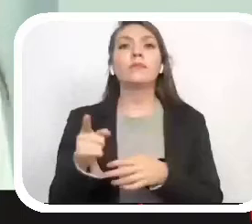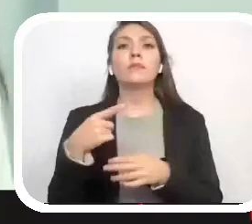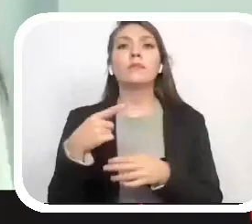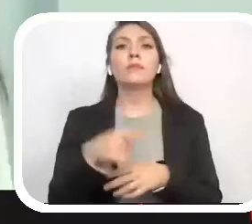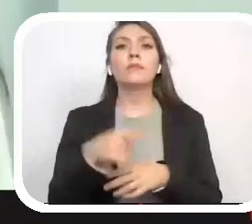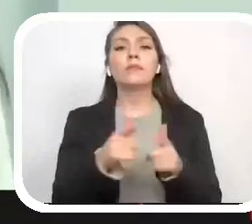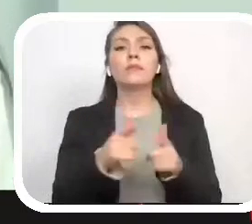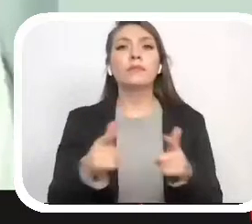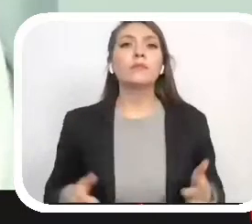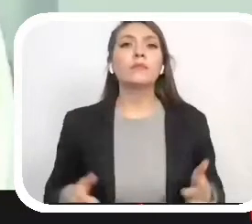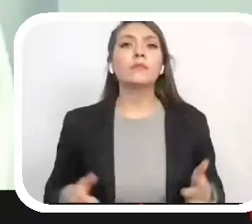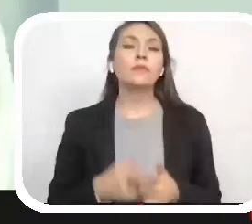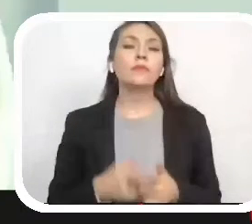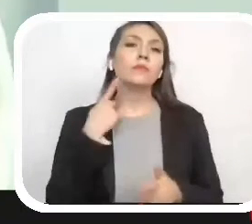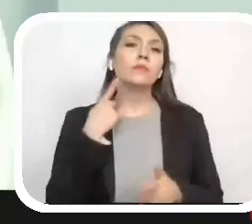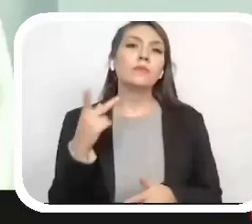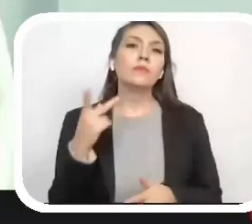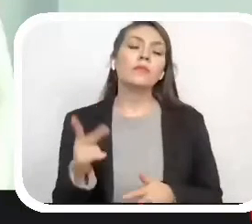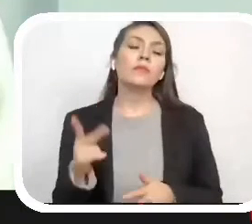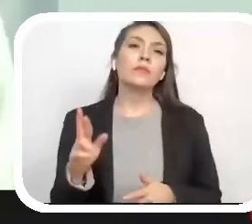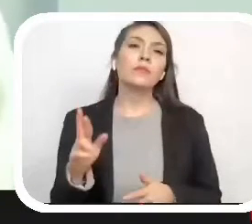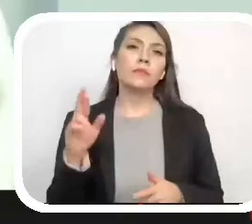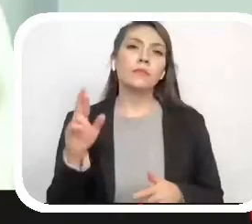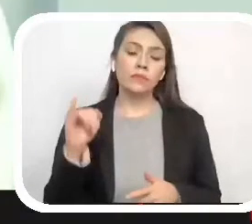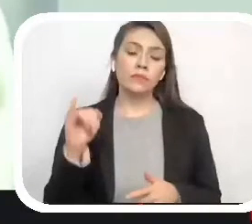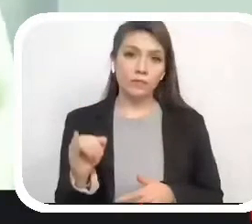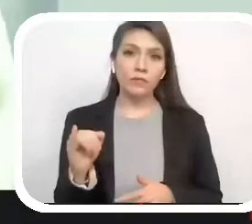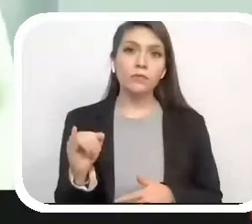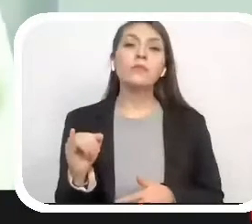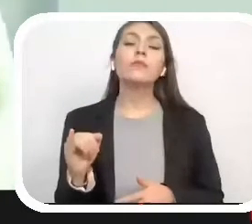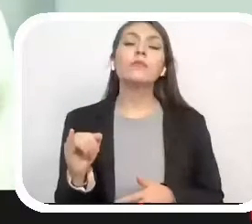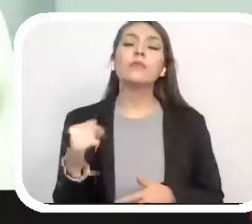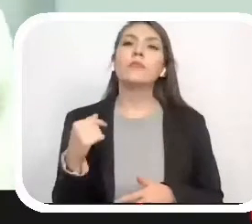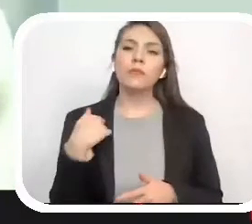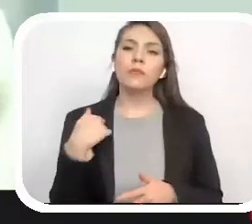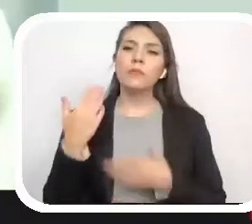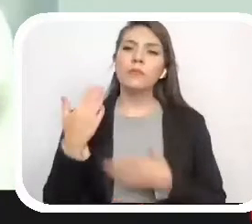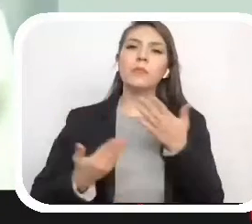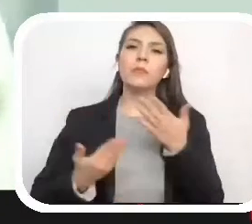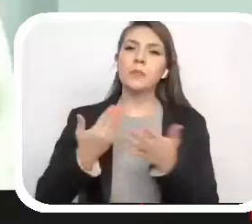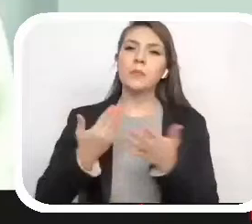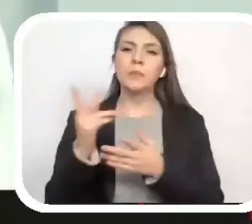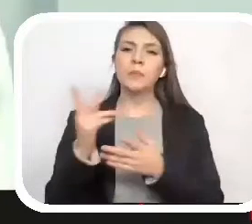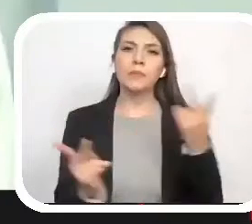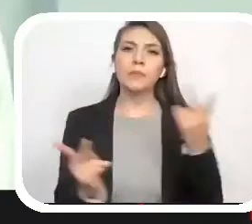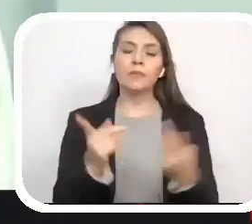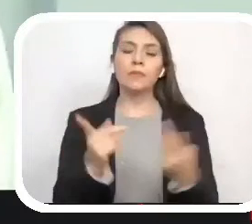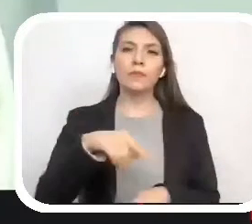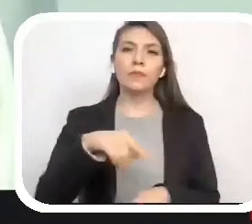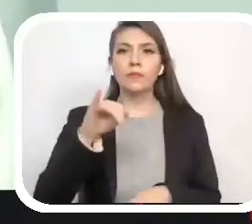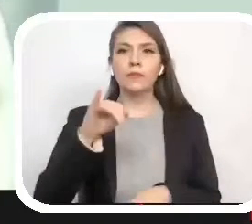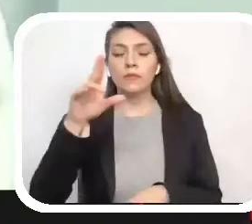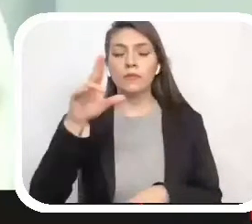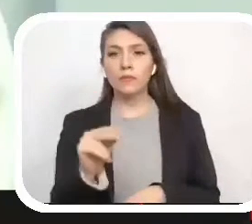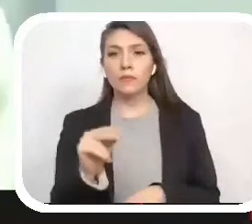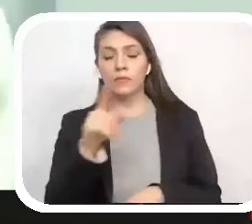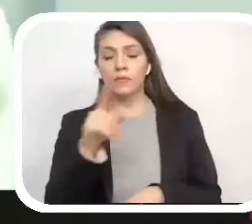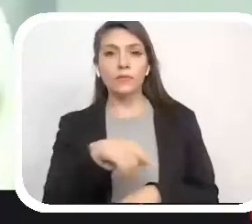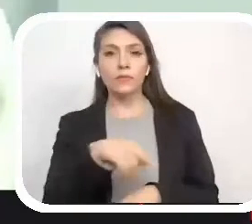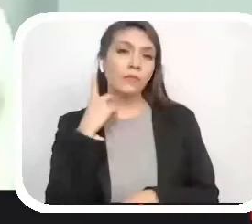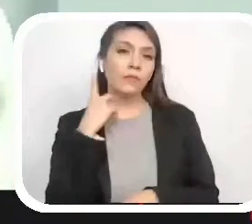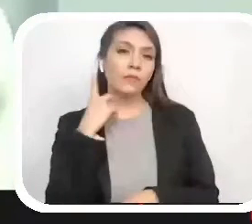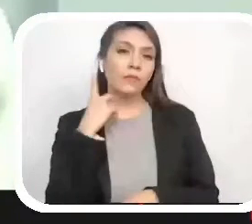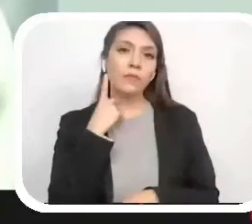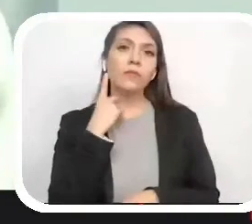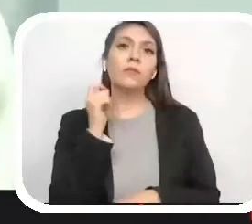del Partido Revolucionario Institucional, someto a consideración de esta 60ª legislatura punto de acuerdo